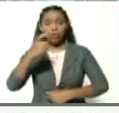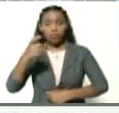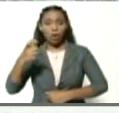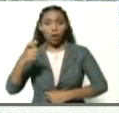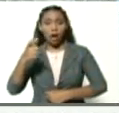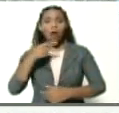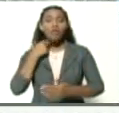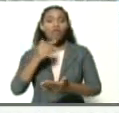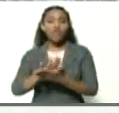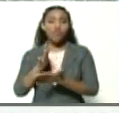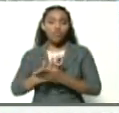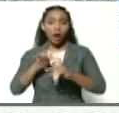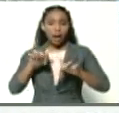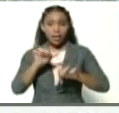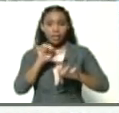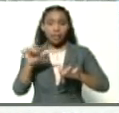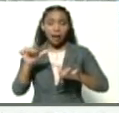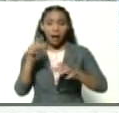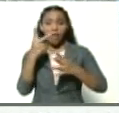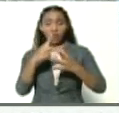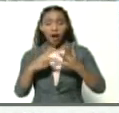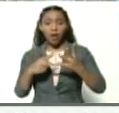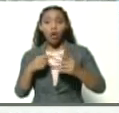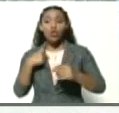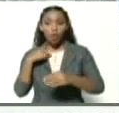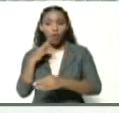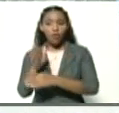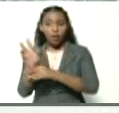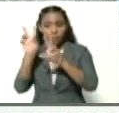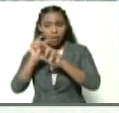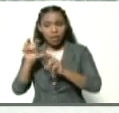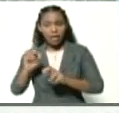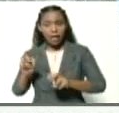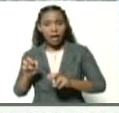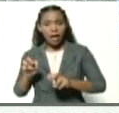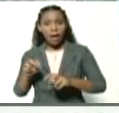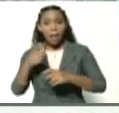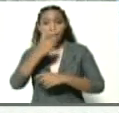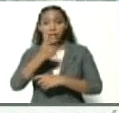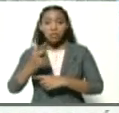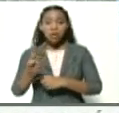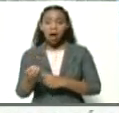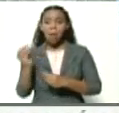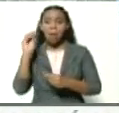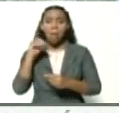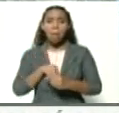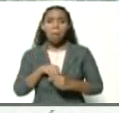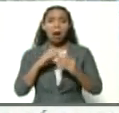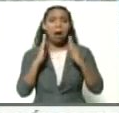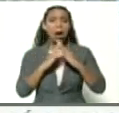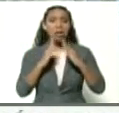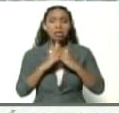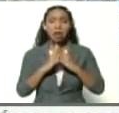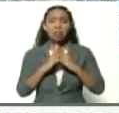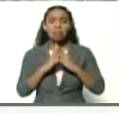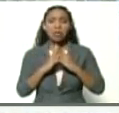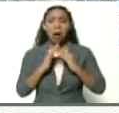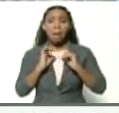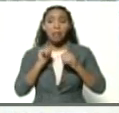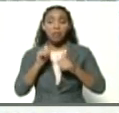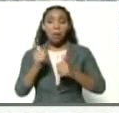los fallecidos esta semana, varios casos, porque mandé a investigar. Gente que se quedó en su casa y